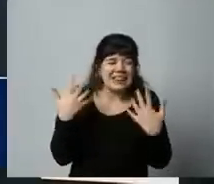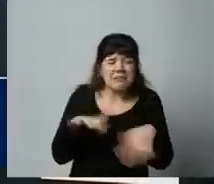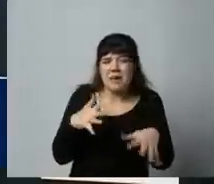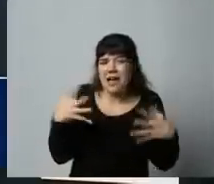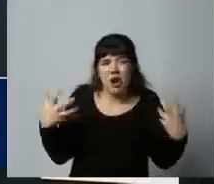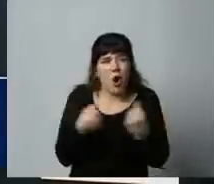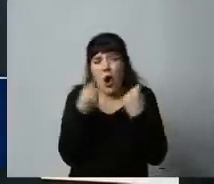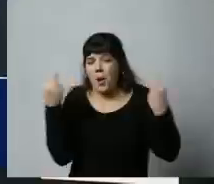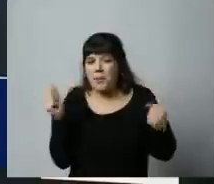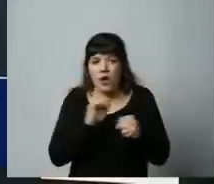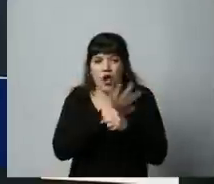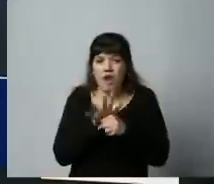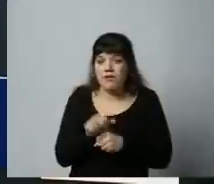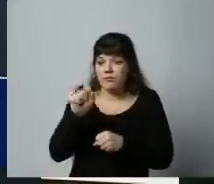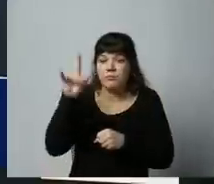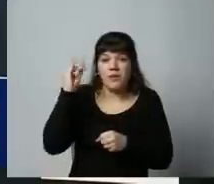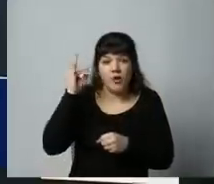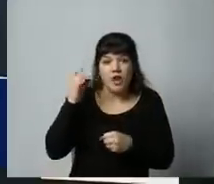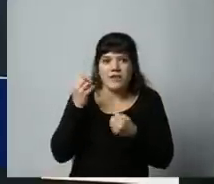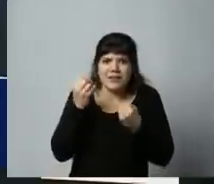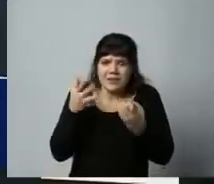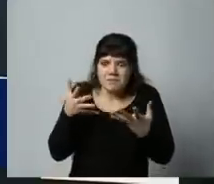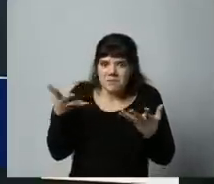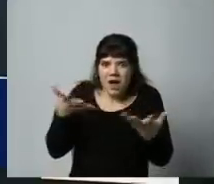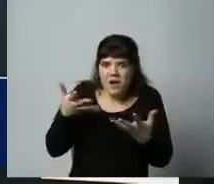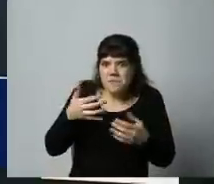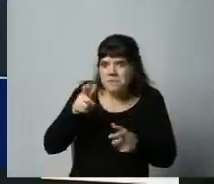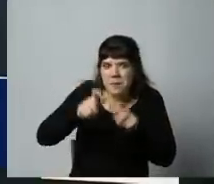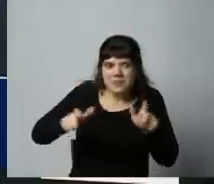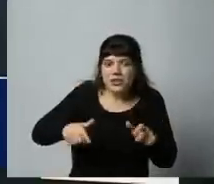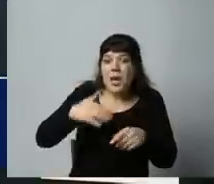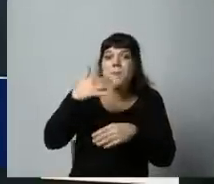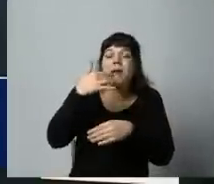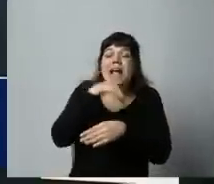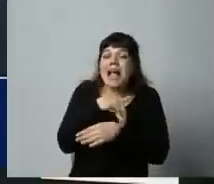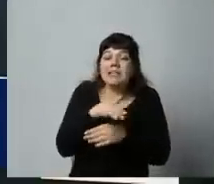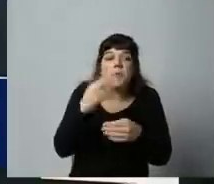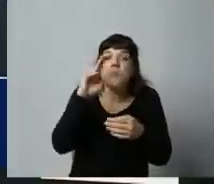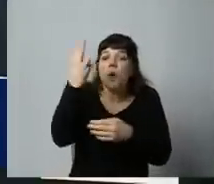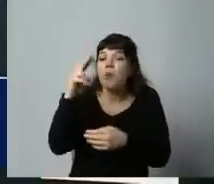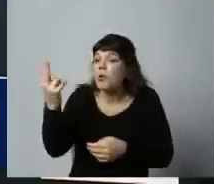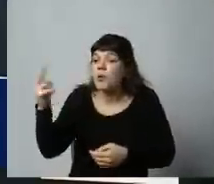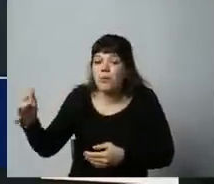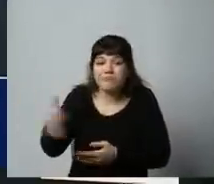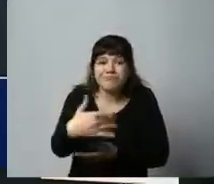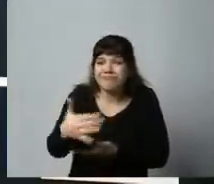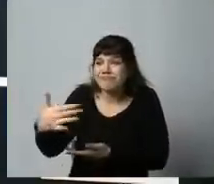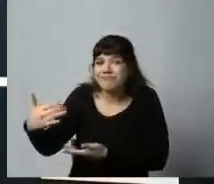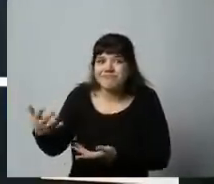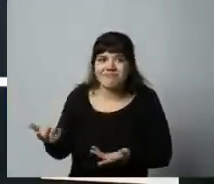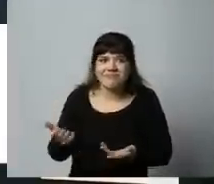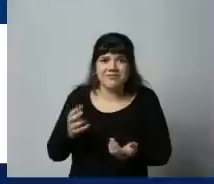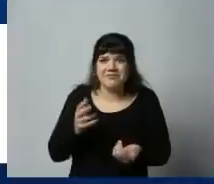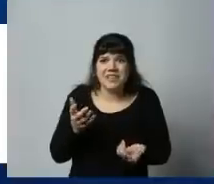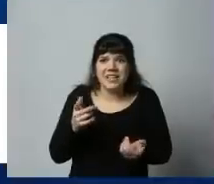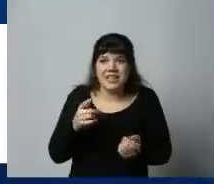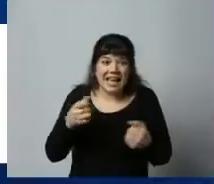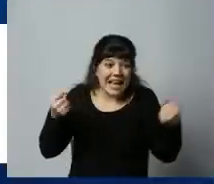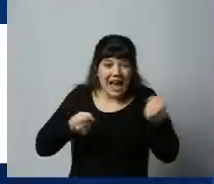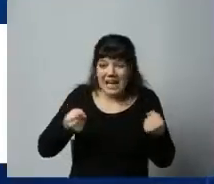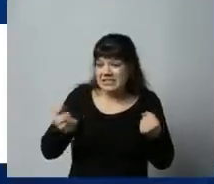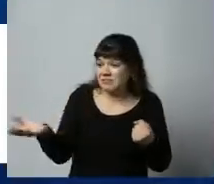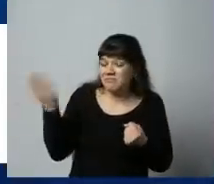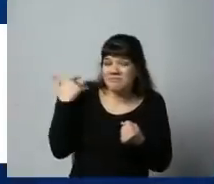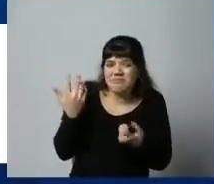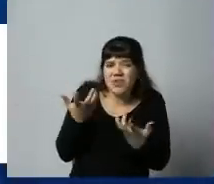tal la inacción del Estado boliviano que en este momento están recogiendo cadáveres de personas que murieron por el coronavirus en las calles y en los vehículos